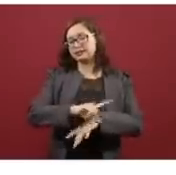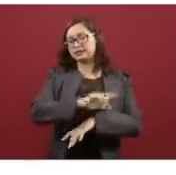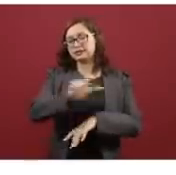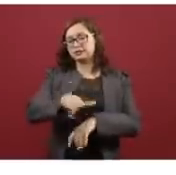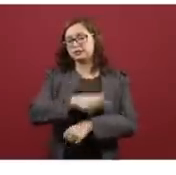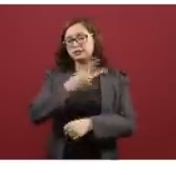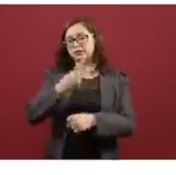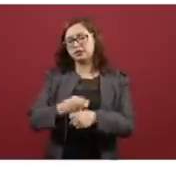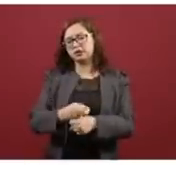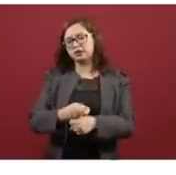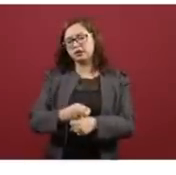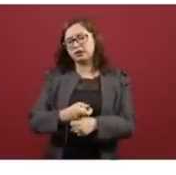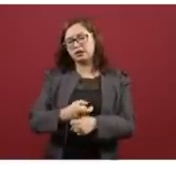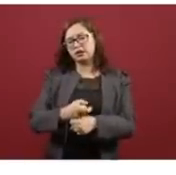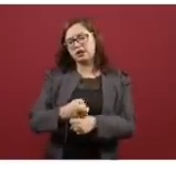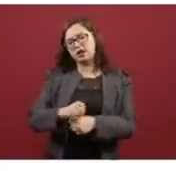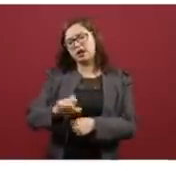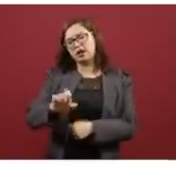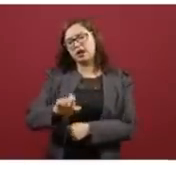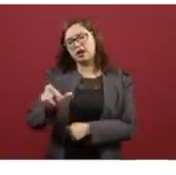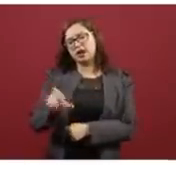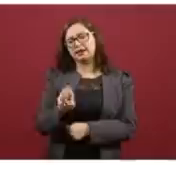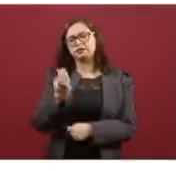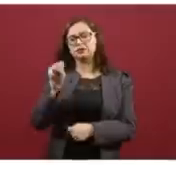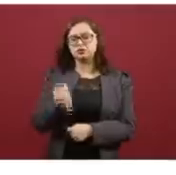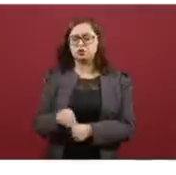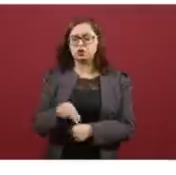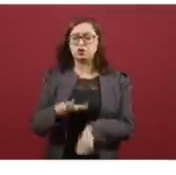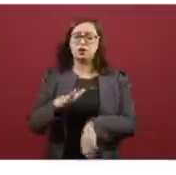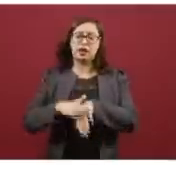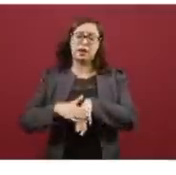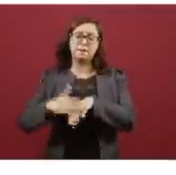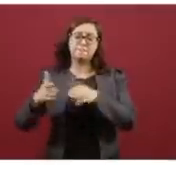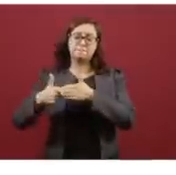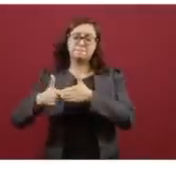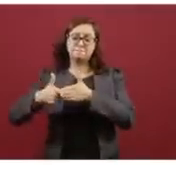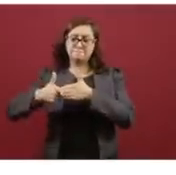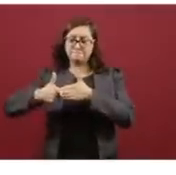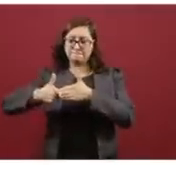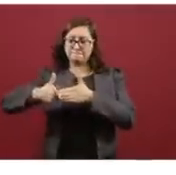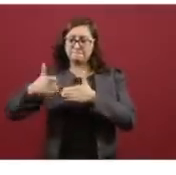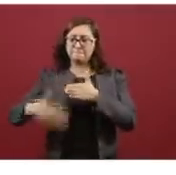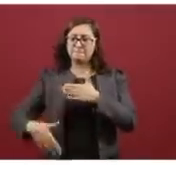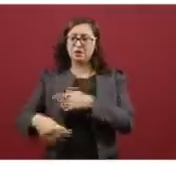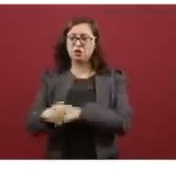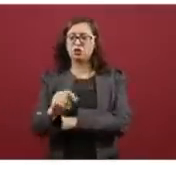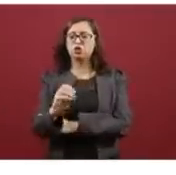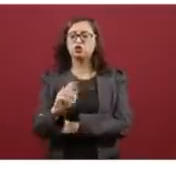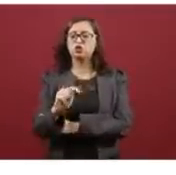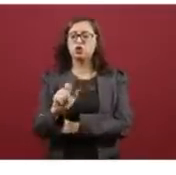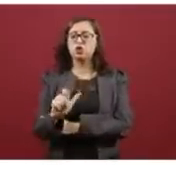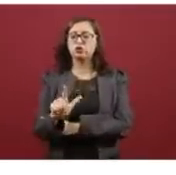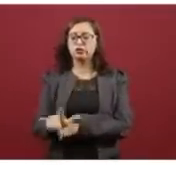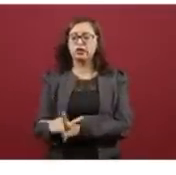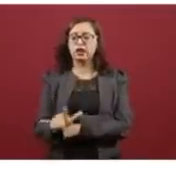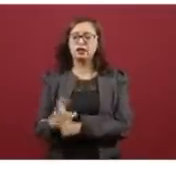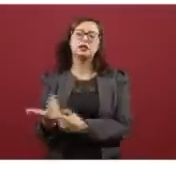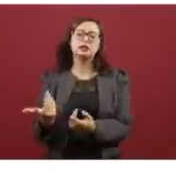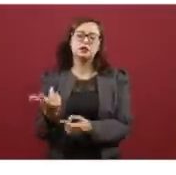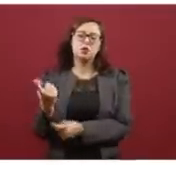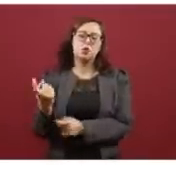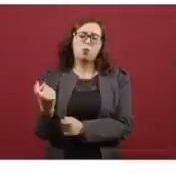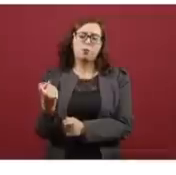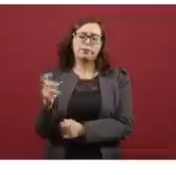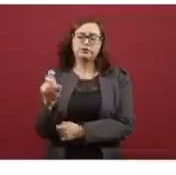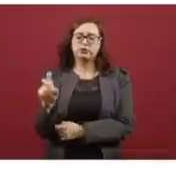le sigue exxon y los que están dando más económico en este combustible es total con un diferencial de un peso